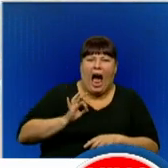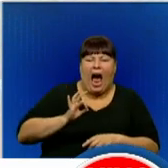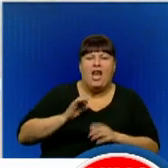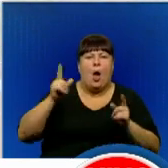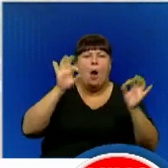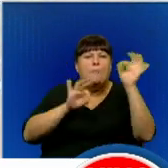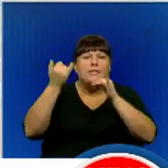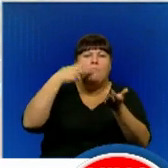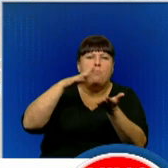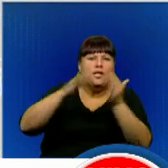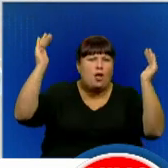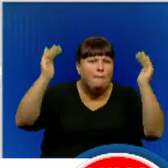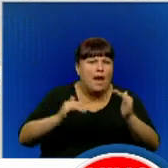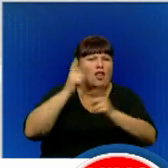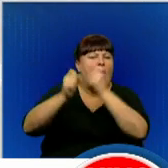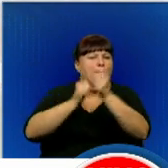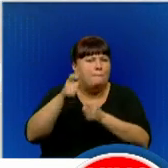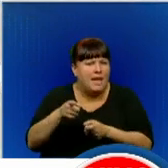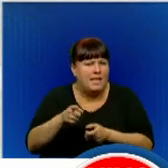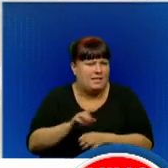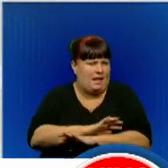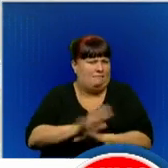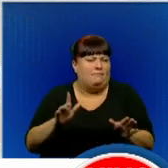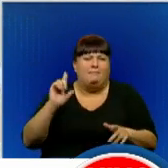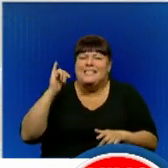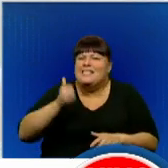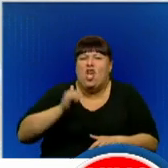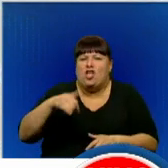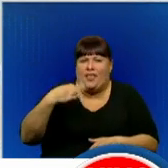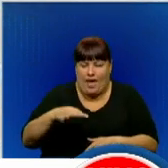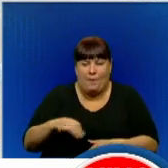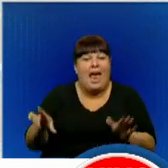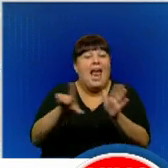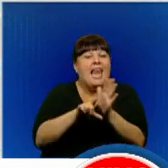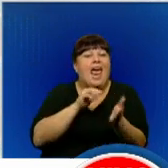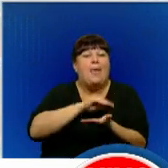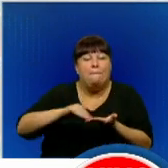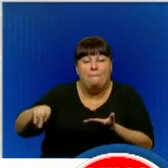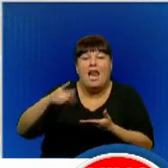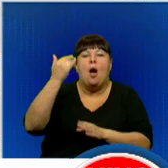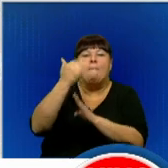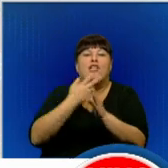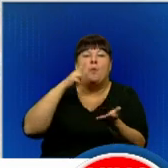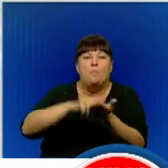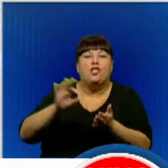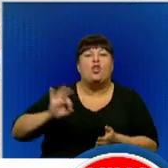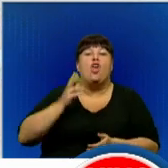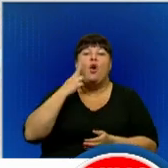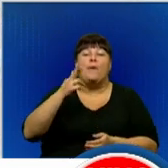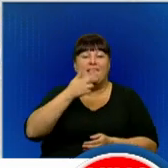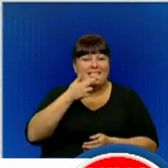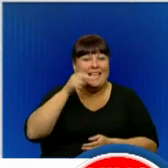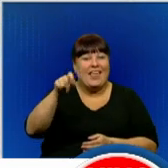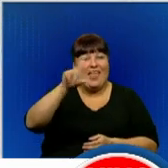en las tasas impositivas corporativas es imprescindible dijo la ley de empleo y reducción de impuestos al 2017 de los